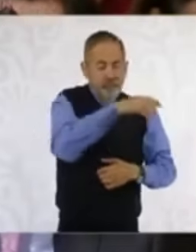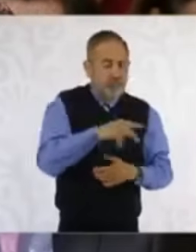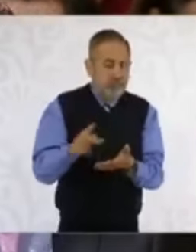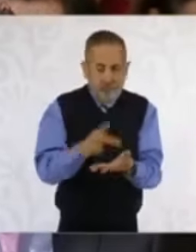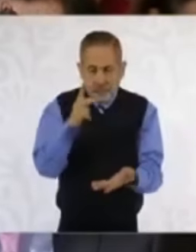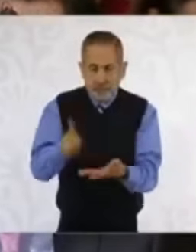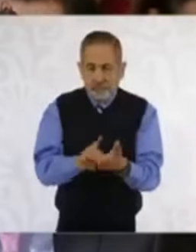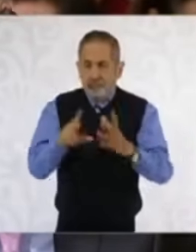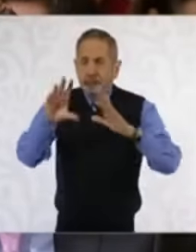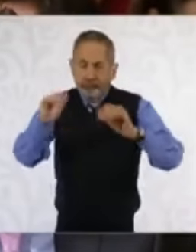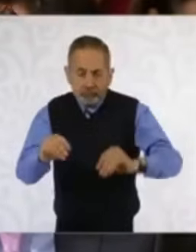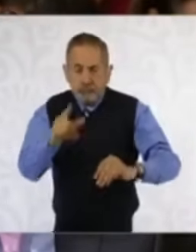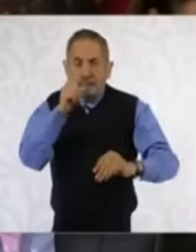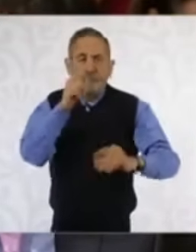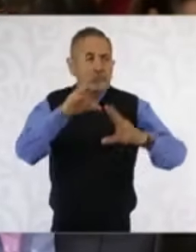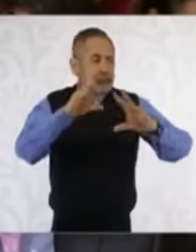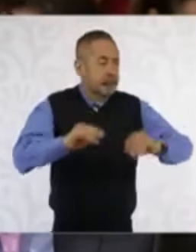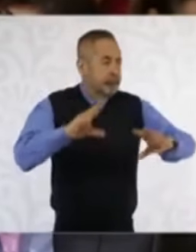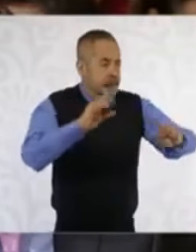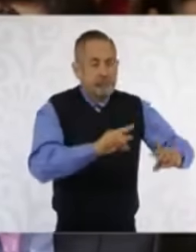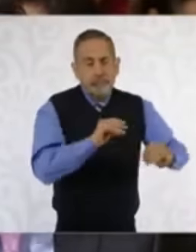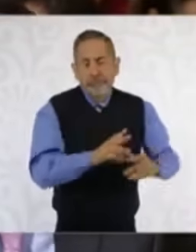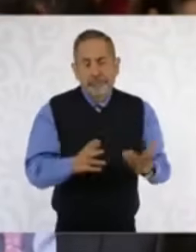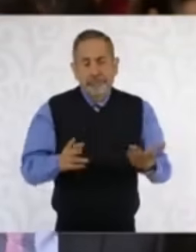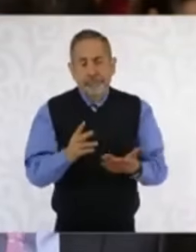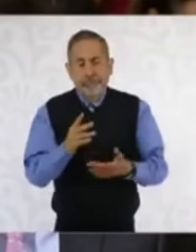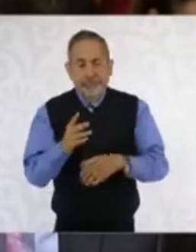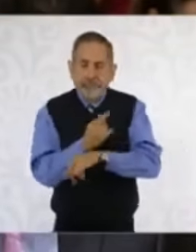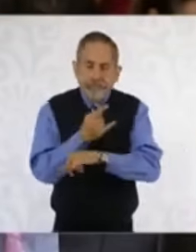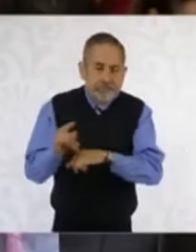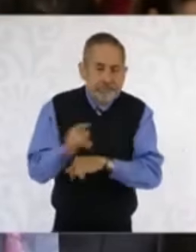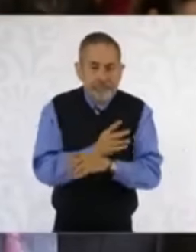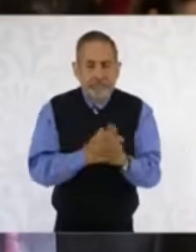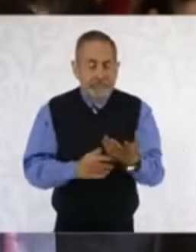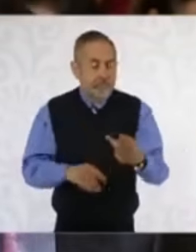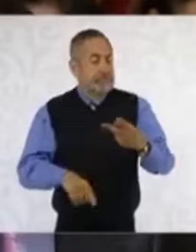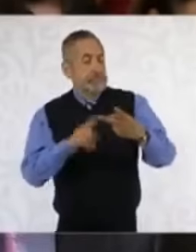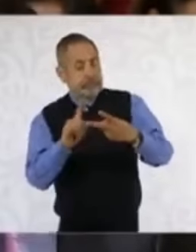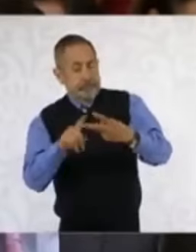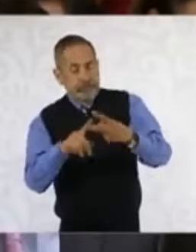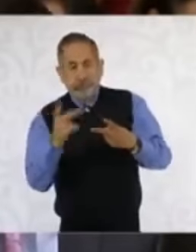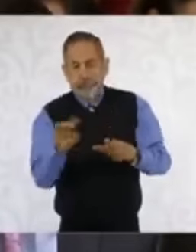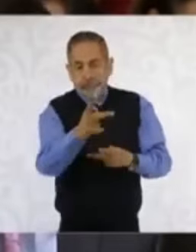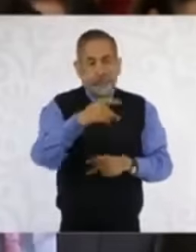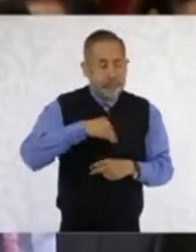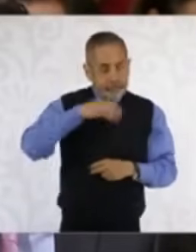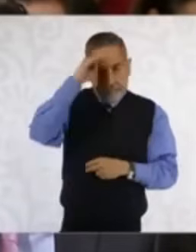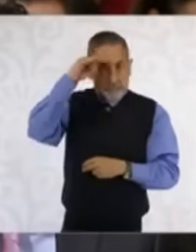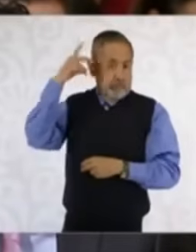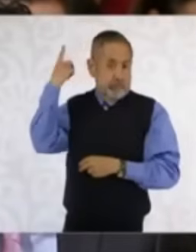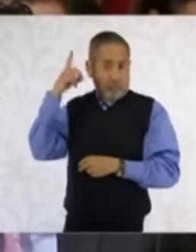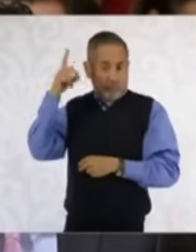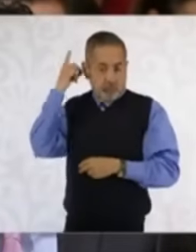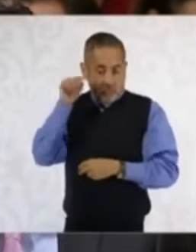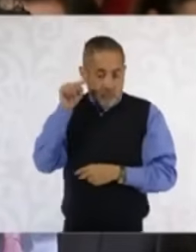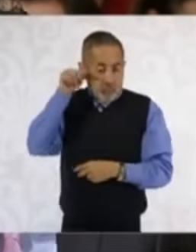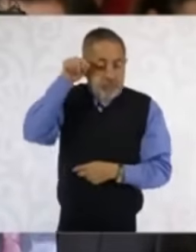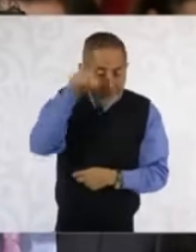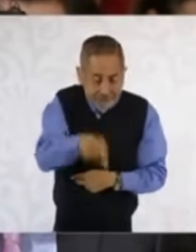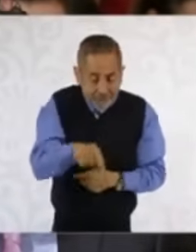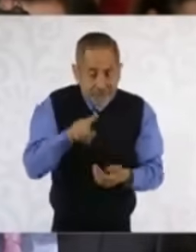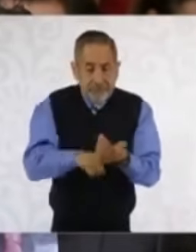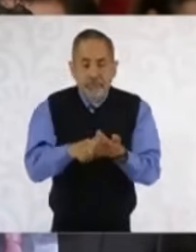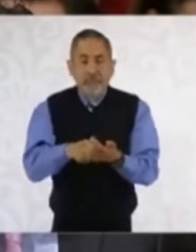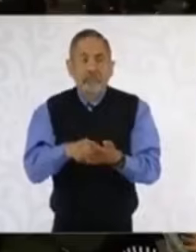65 años. Ahí sí no puede ser que la tramiten antes. Este requisito es indispensable para poder tramitar el nuevo Fondo de Pensiones